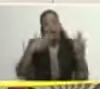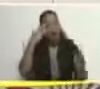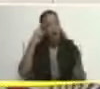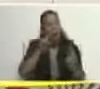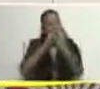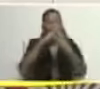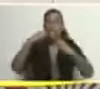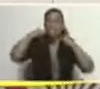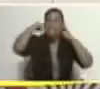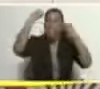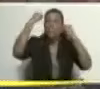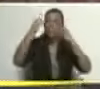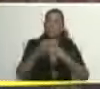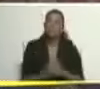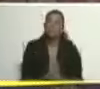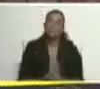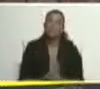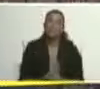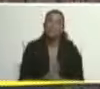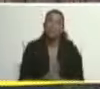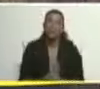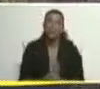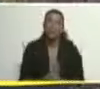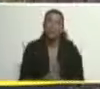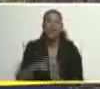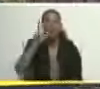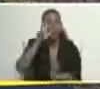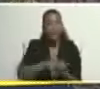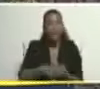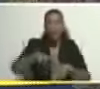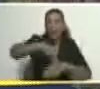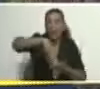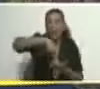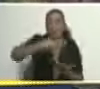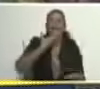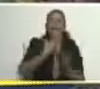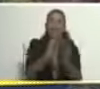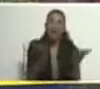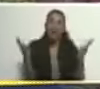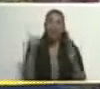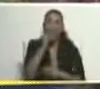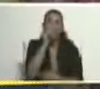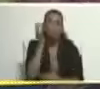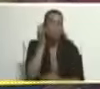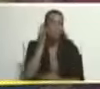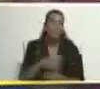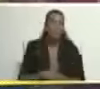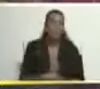victoria siempre! Afrojoropo, muchas gracias, hermanos y hermanas.